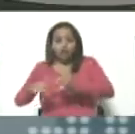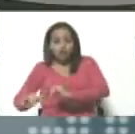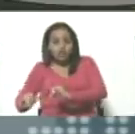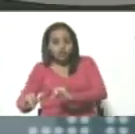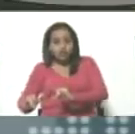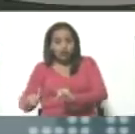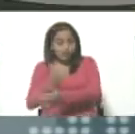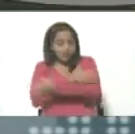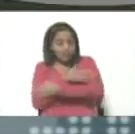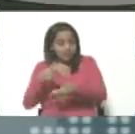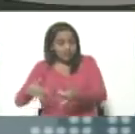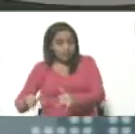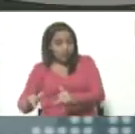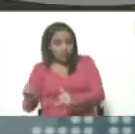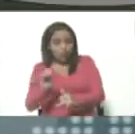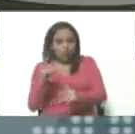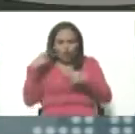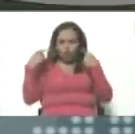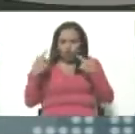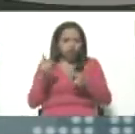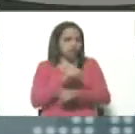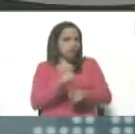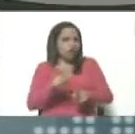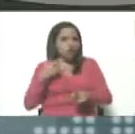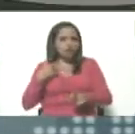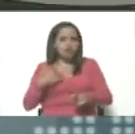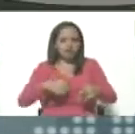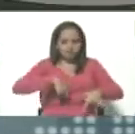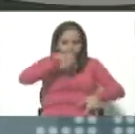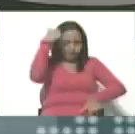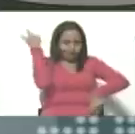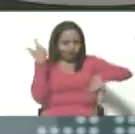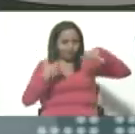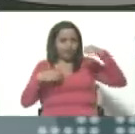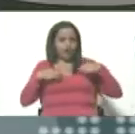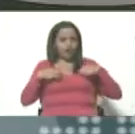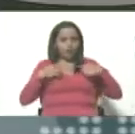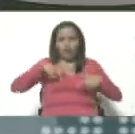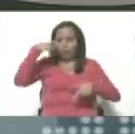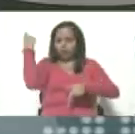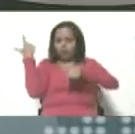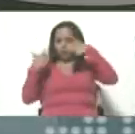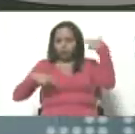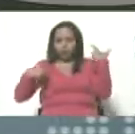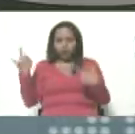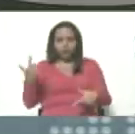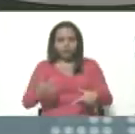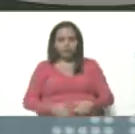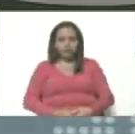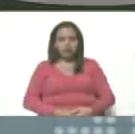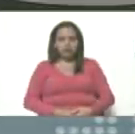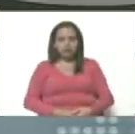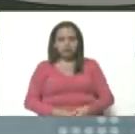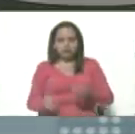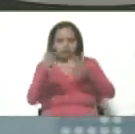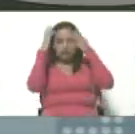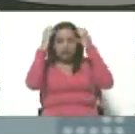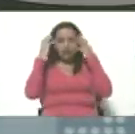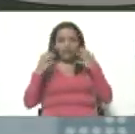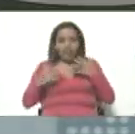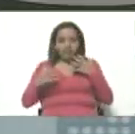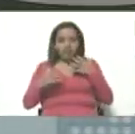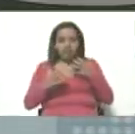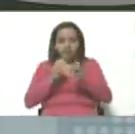hijas, a lo loco, no. Usted llega, se quita toda la ropa, se desinfecta,